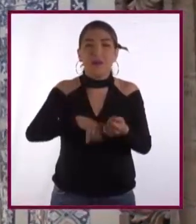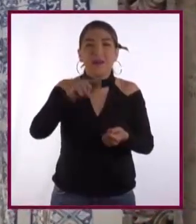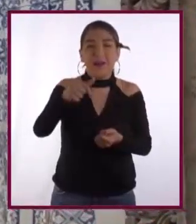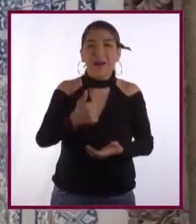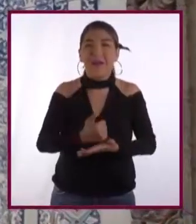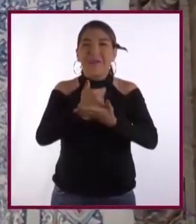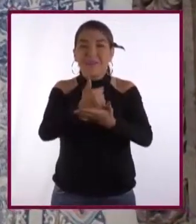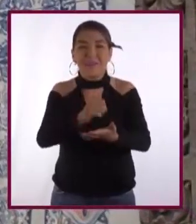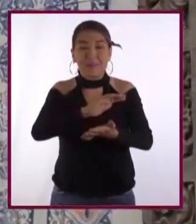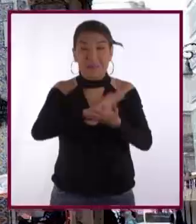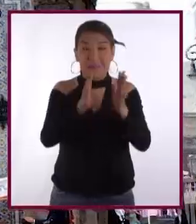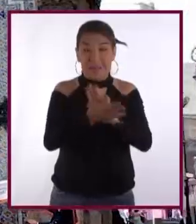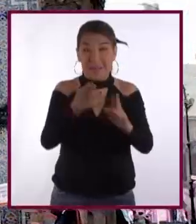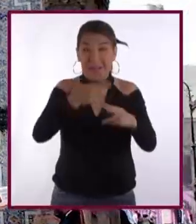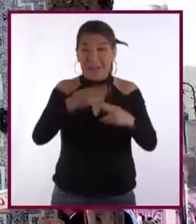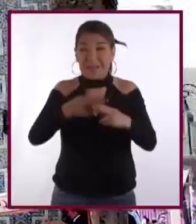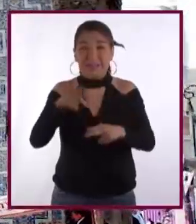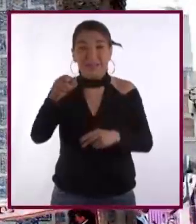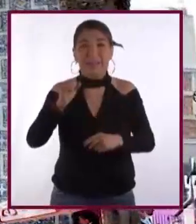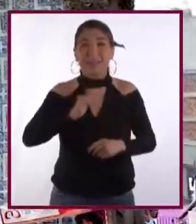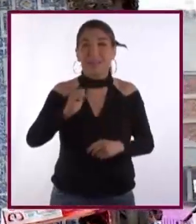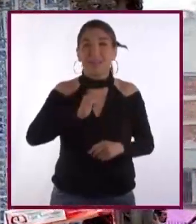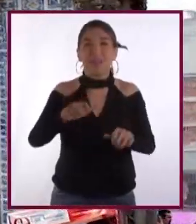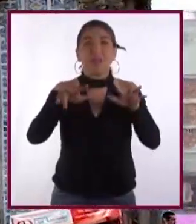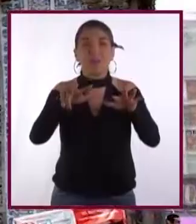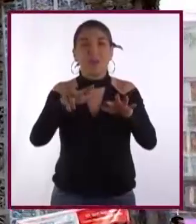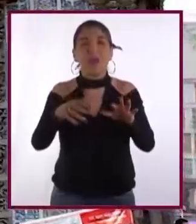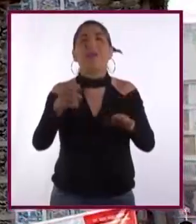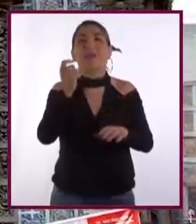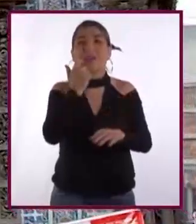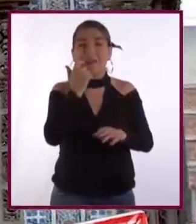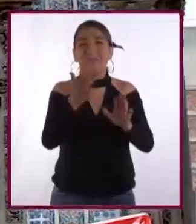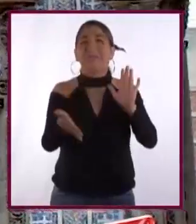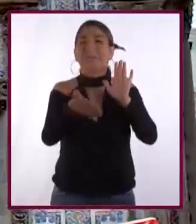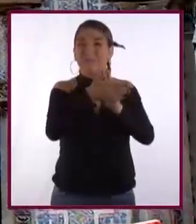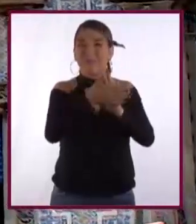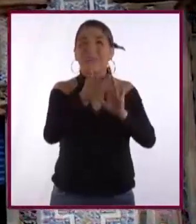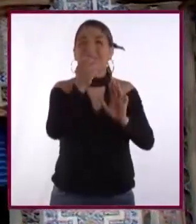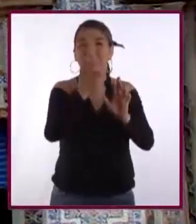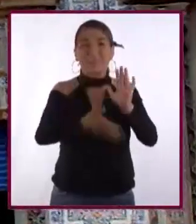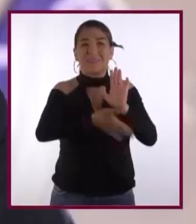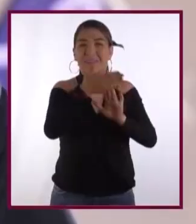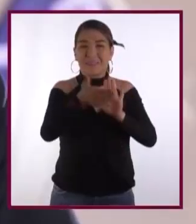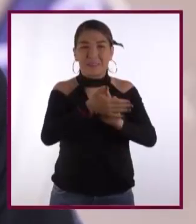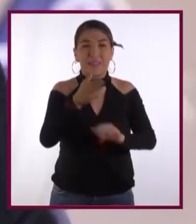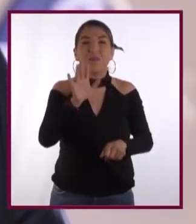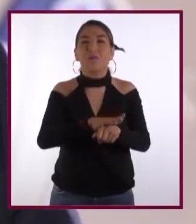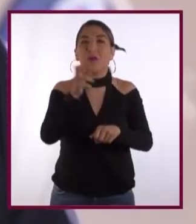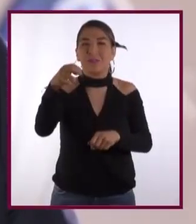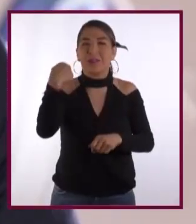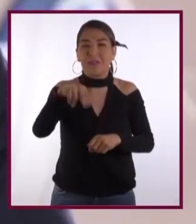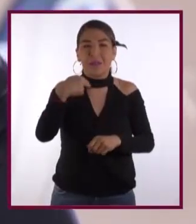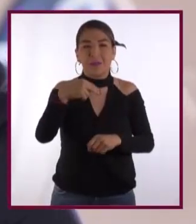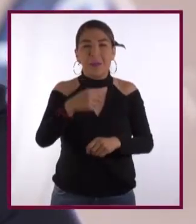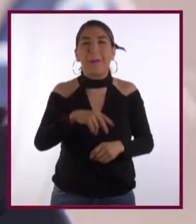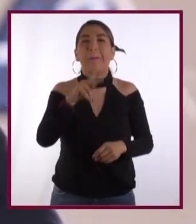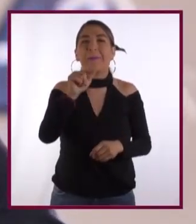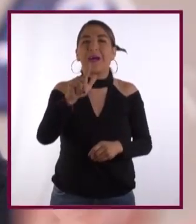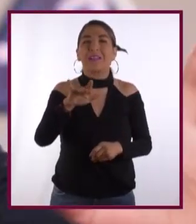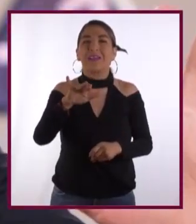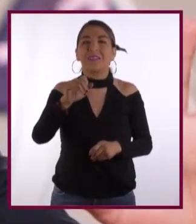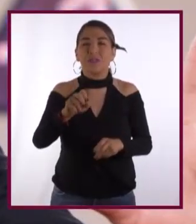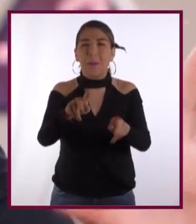Hernán Cortés, ¿eh? Pero fue hasta el siglo XVIII cuando se le puso esos mosaicos de Talavera. Por eso se le conocía como